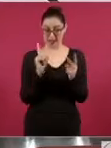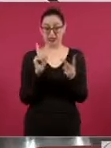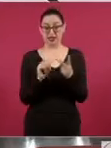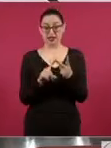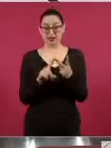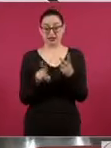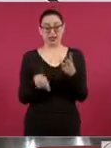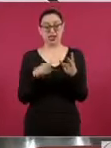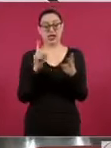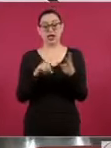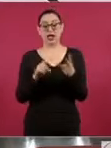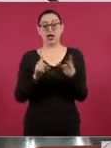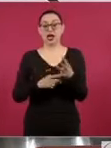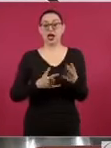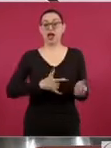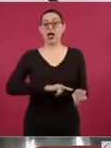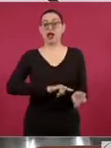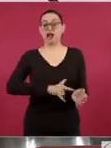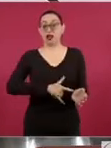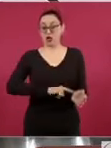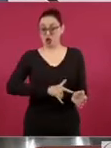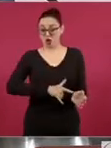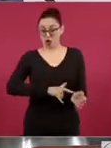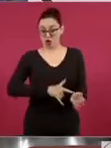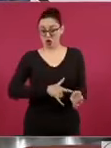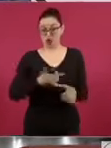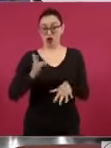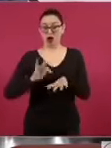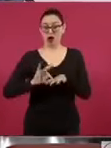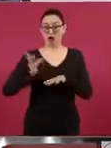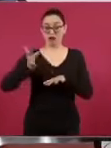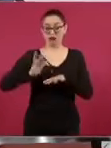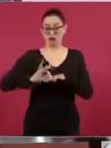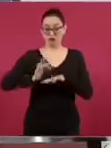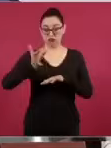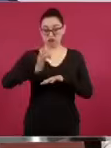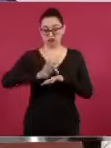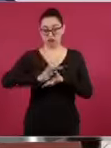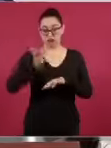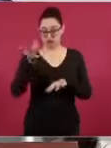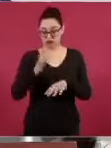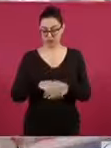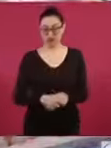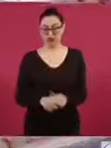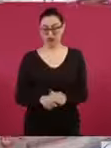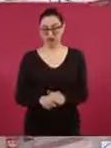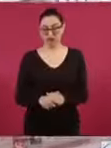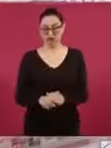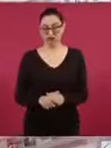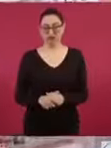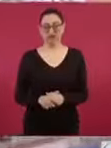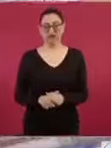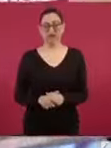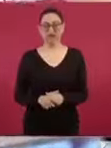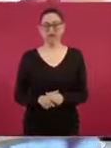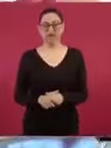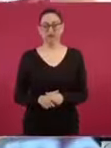relojes y joyas y reintegros. Pero tiene